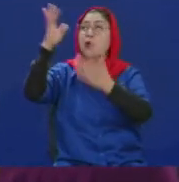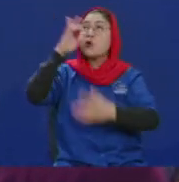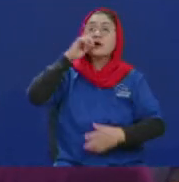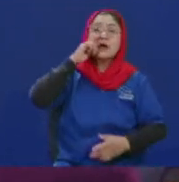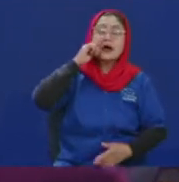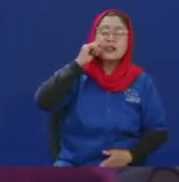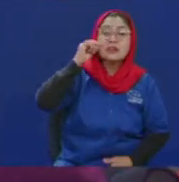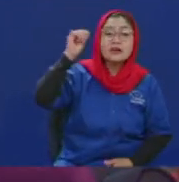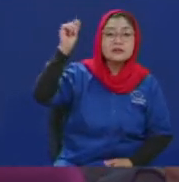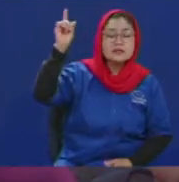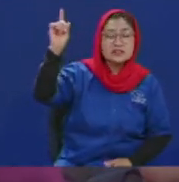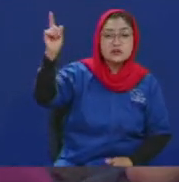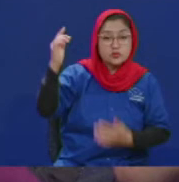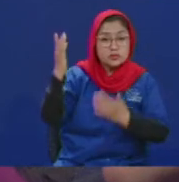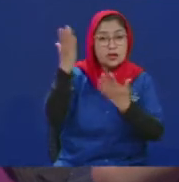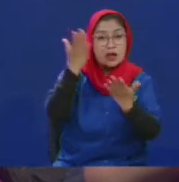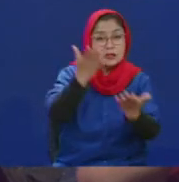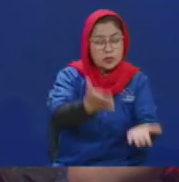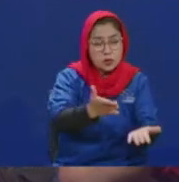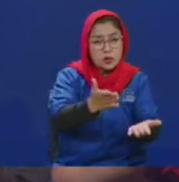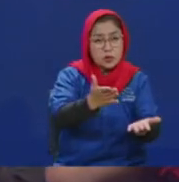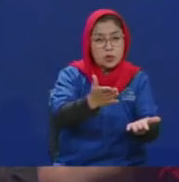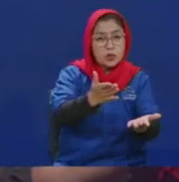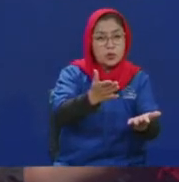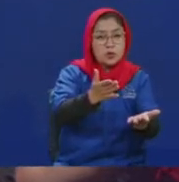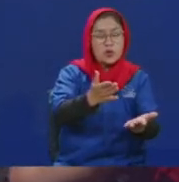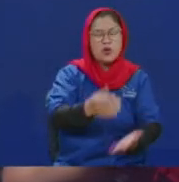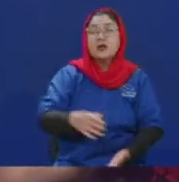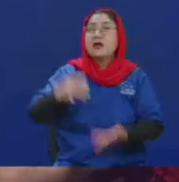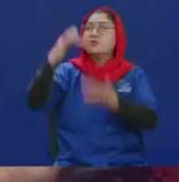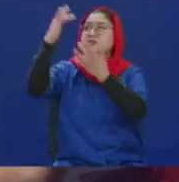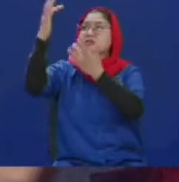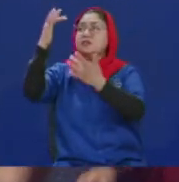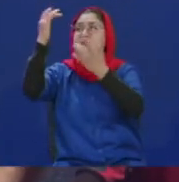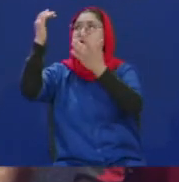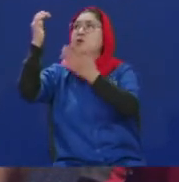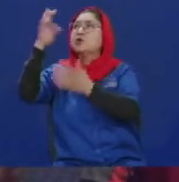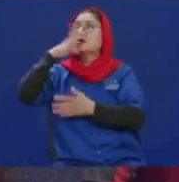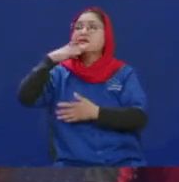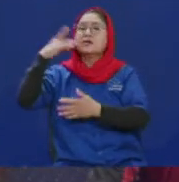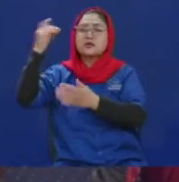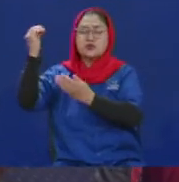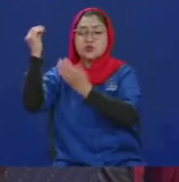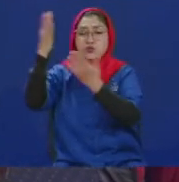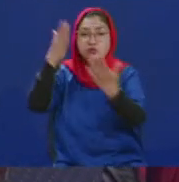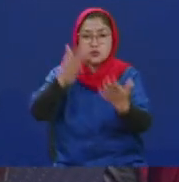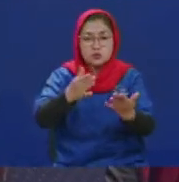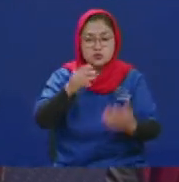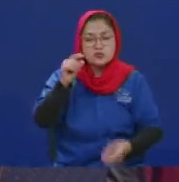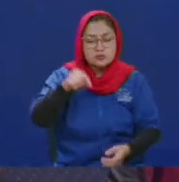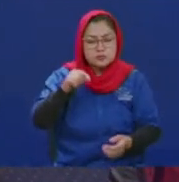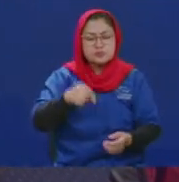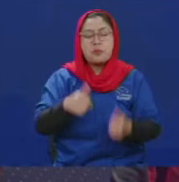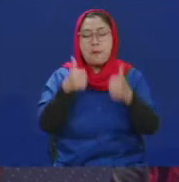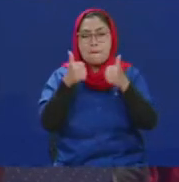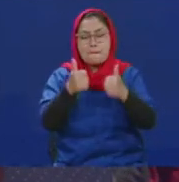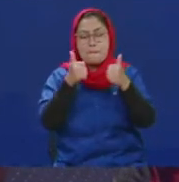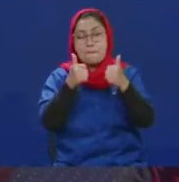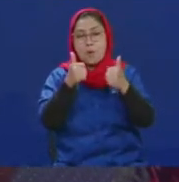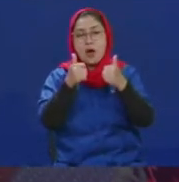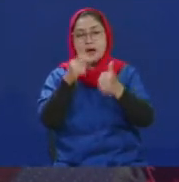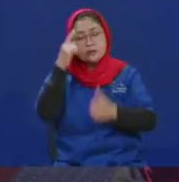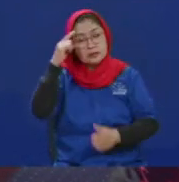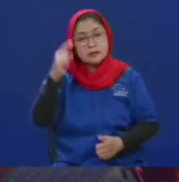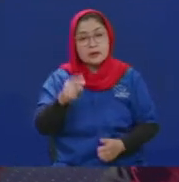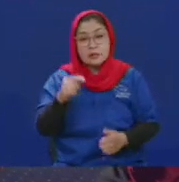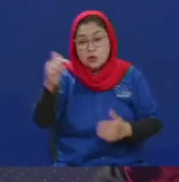tu vida. Recibe esa misericordia de parte de Dios. Hoy es un buen día. Hoy es un buen día porque te vas a acercar a la mesa del